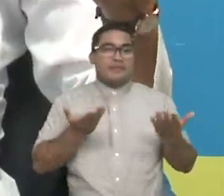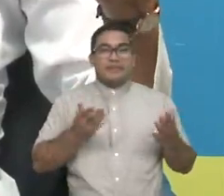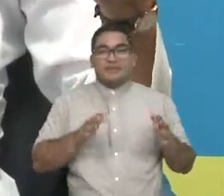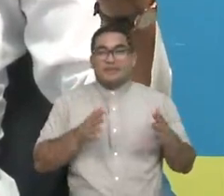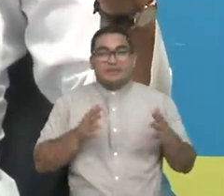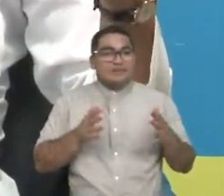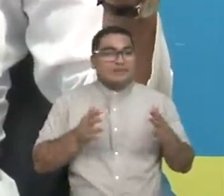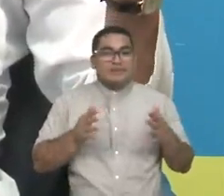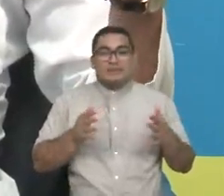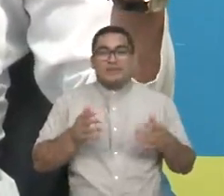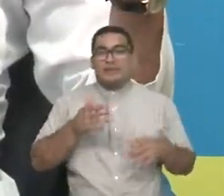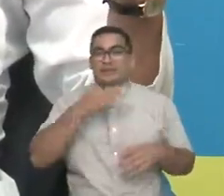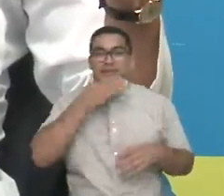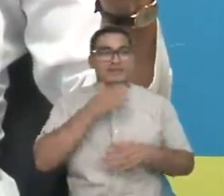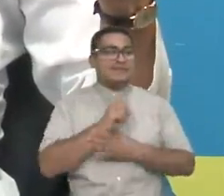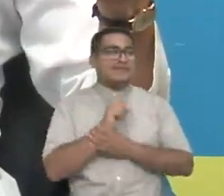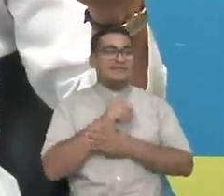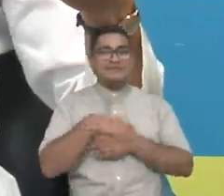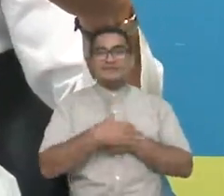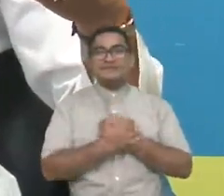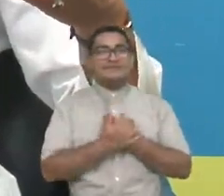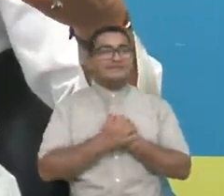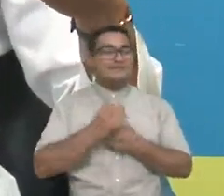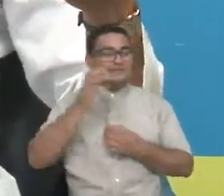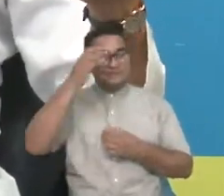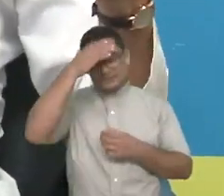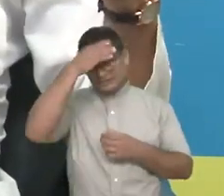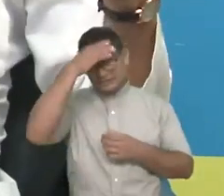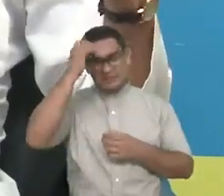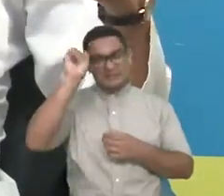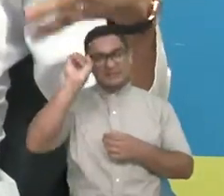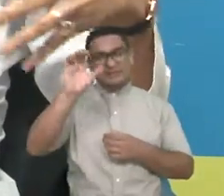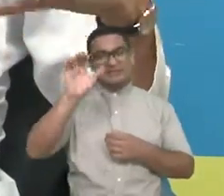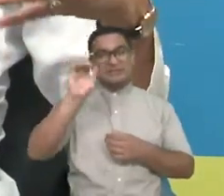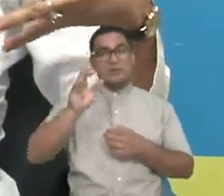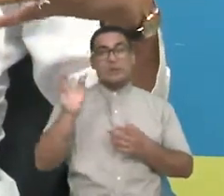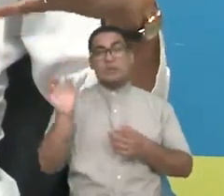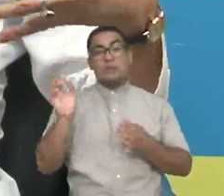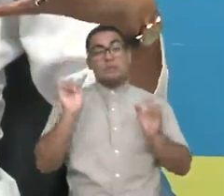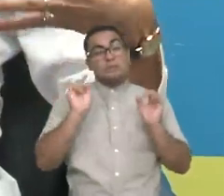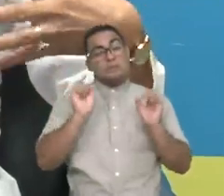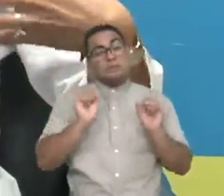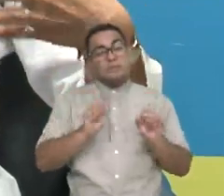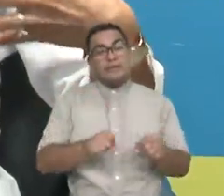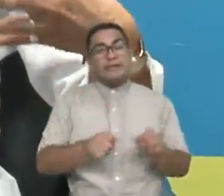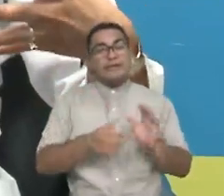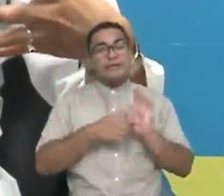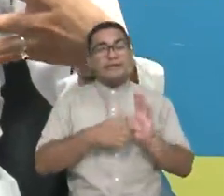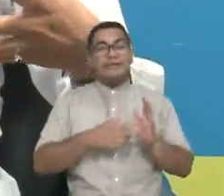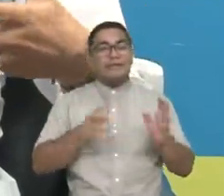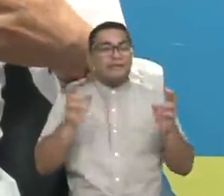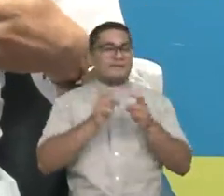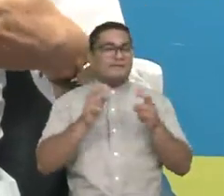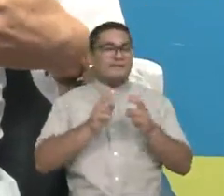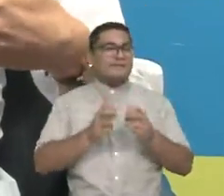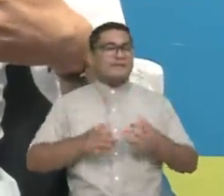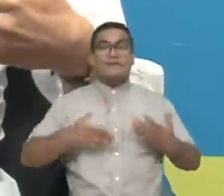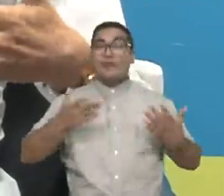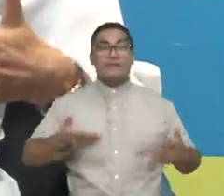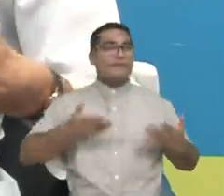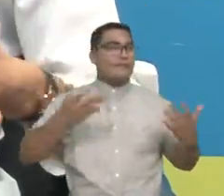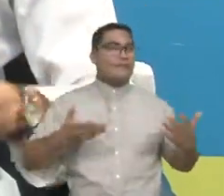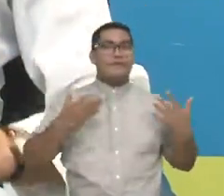tensiones musculares, podemos presentar incluso hasta dolores de cabeza o podemos sentir una excesiva energía como para